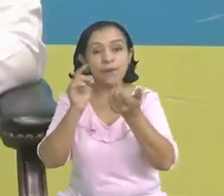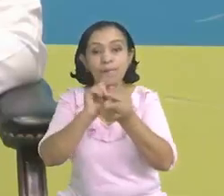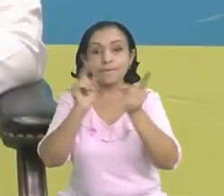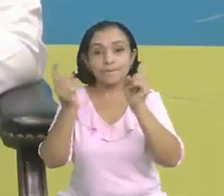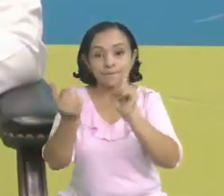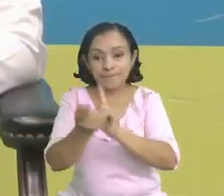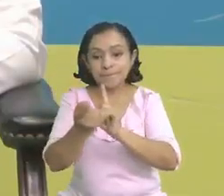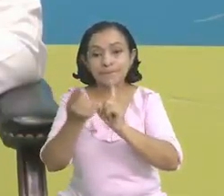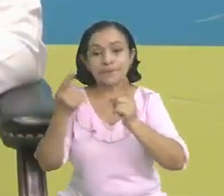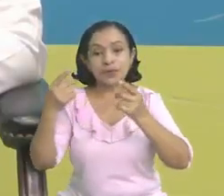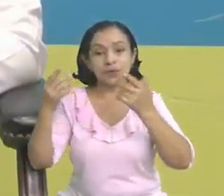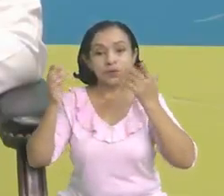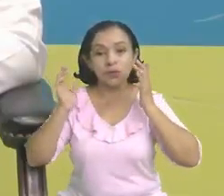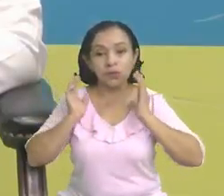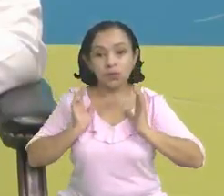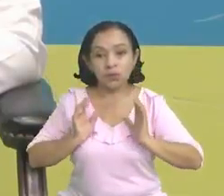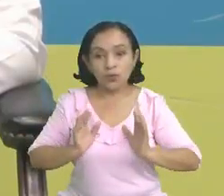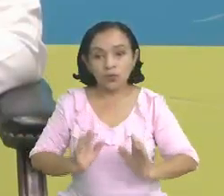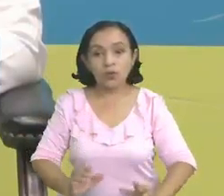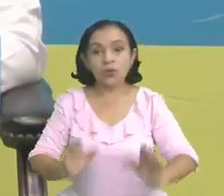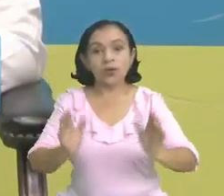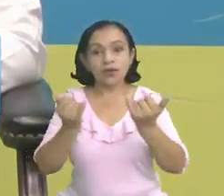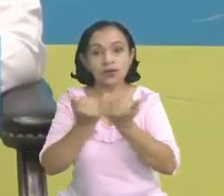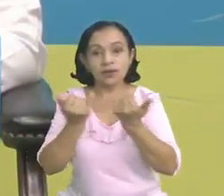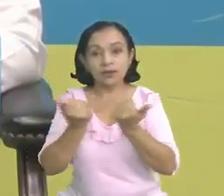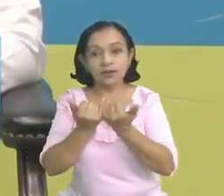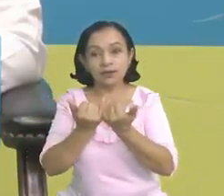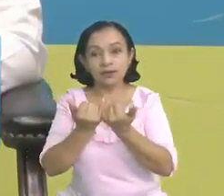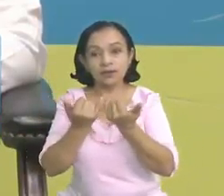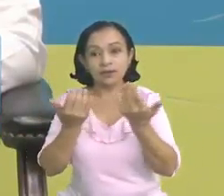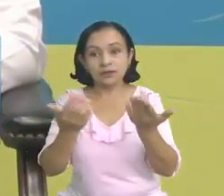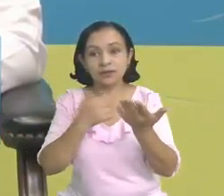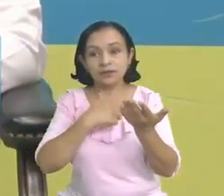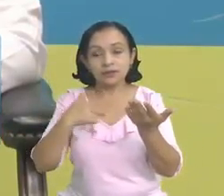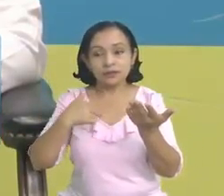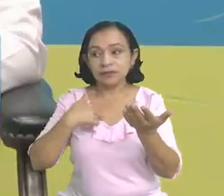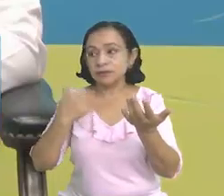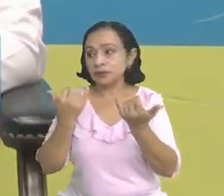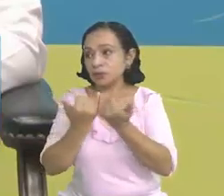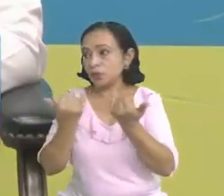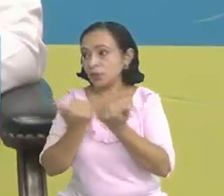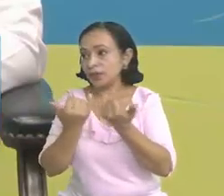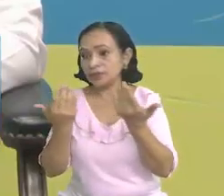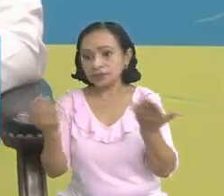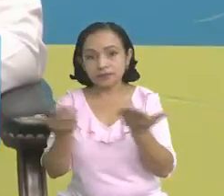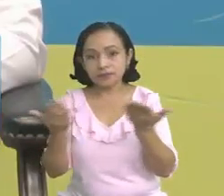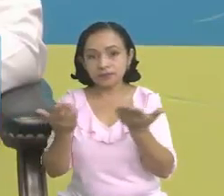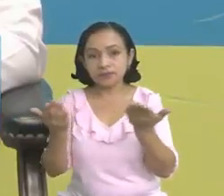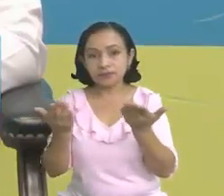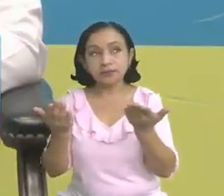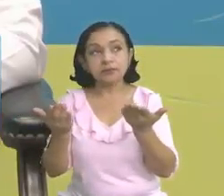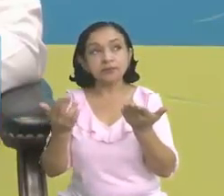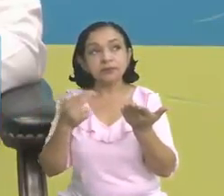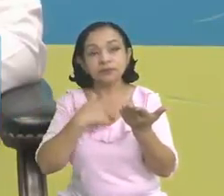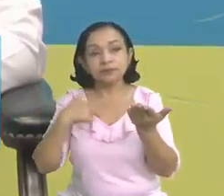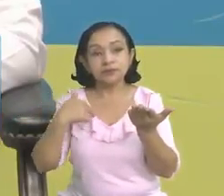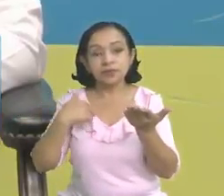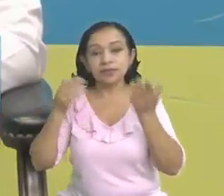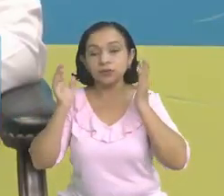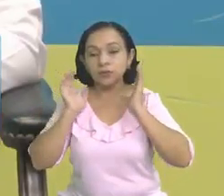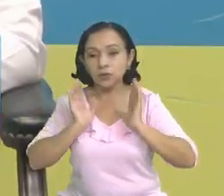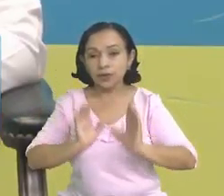los cambios hormonales, con el cambio físico, el desarrollo muscular y todo lo que usted decía, la apariencia de los aspectos físicos,